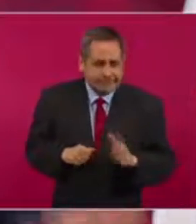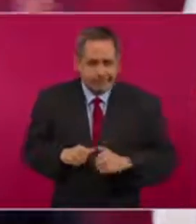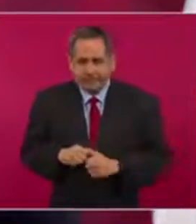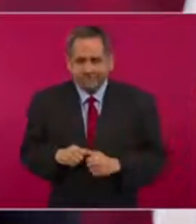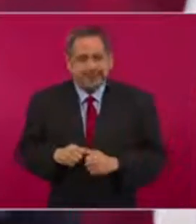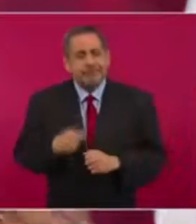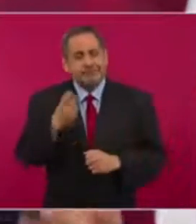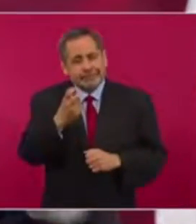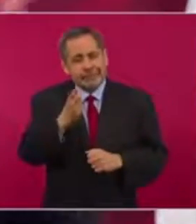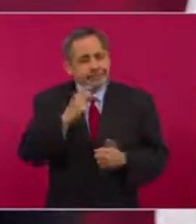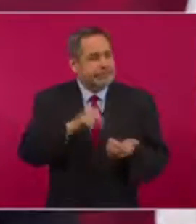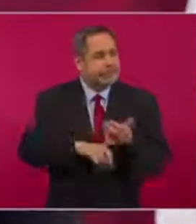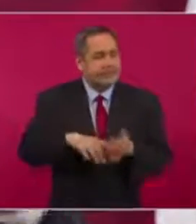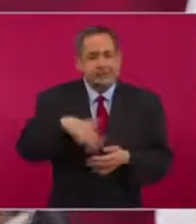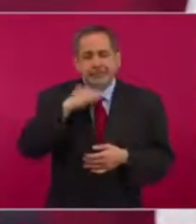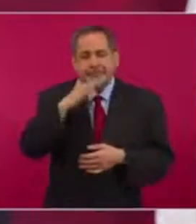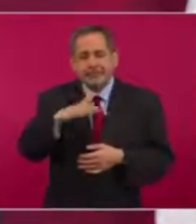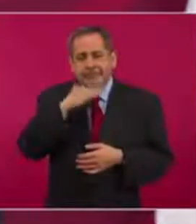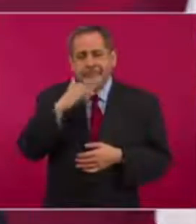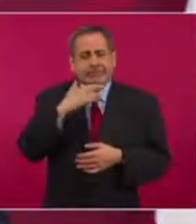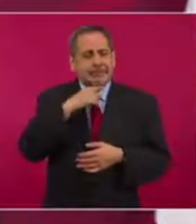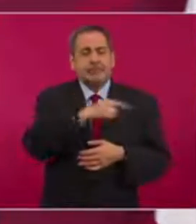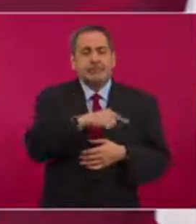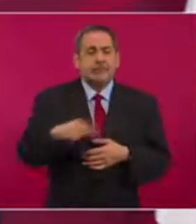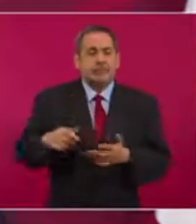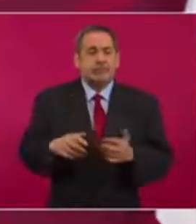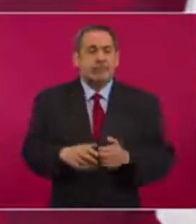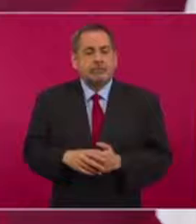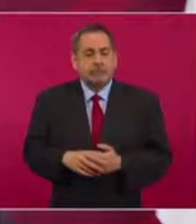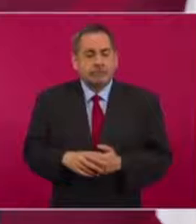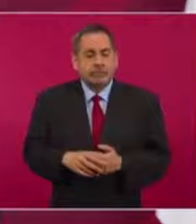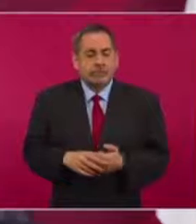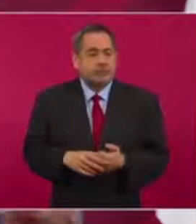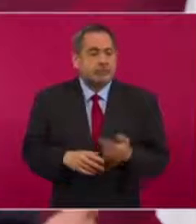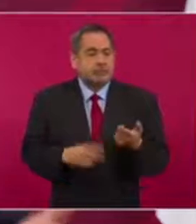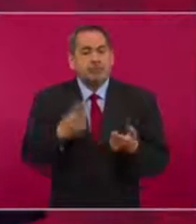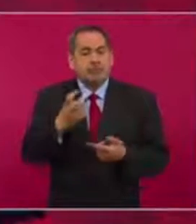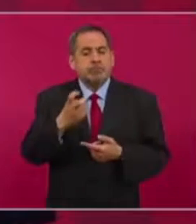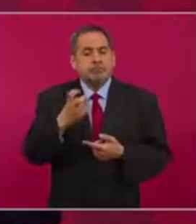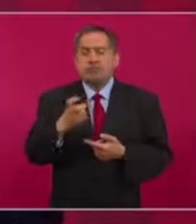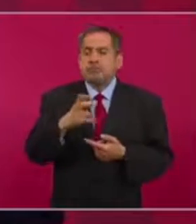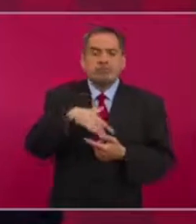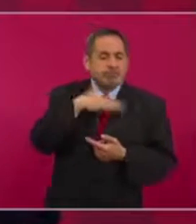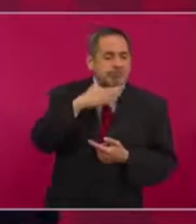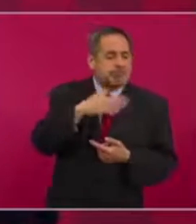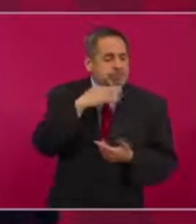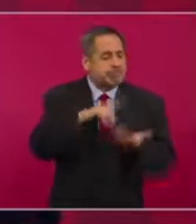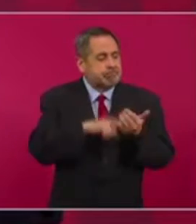esa corrupción pues es lo que le impedía a México